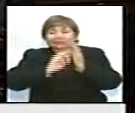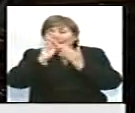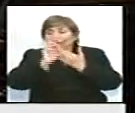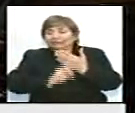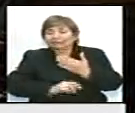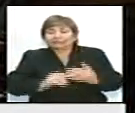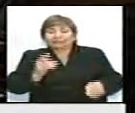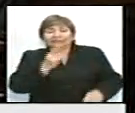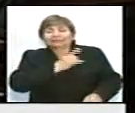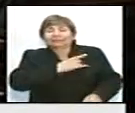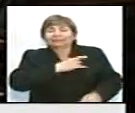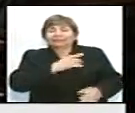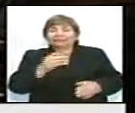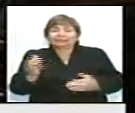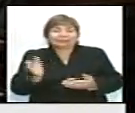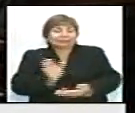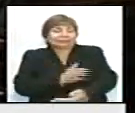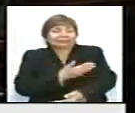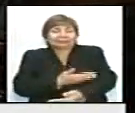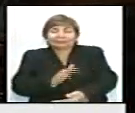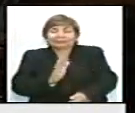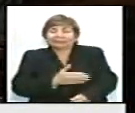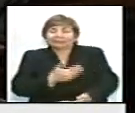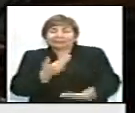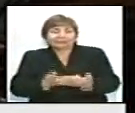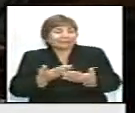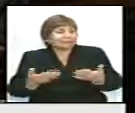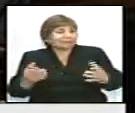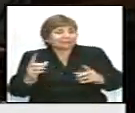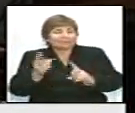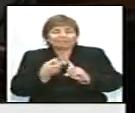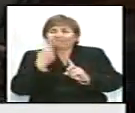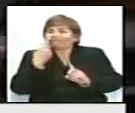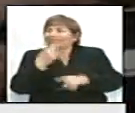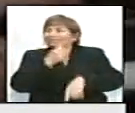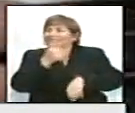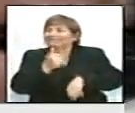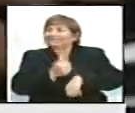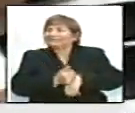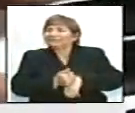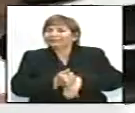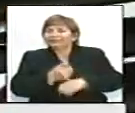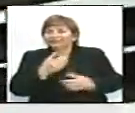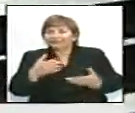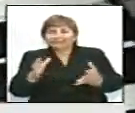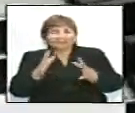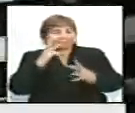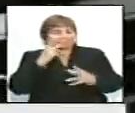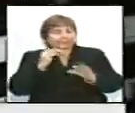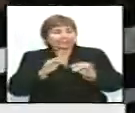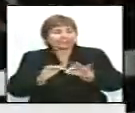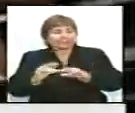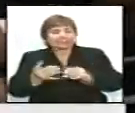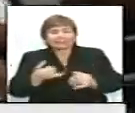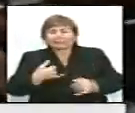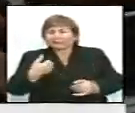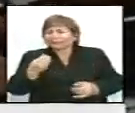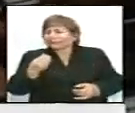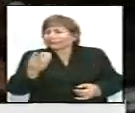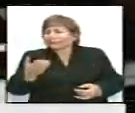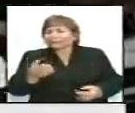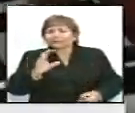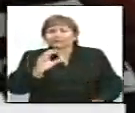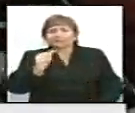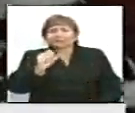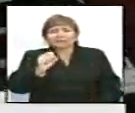de la Universidad Nacional de Música, es uno de los gestores de la incorporación de este talentoso jovencito a esta casa